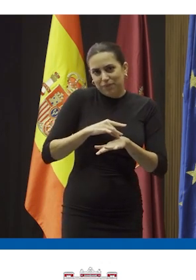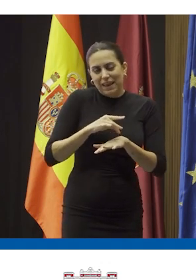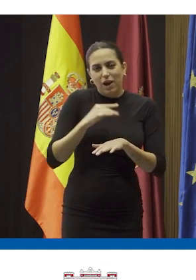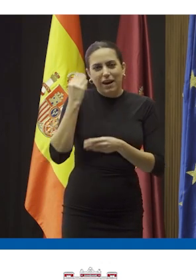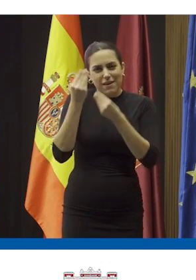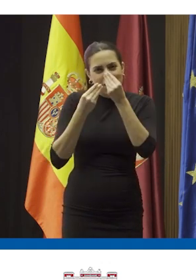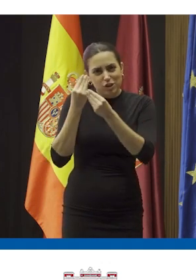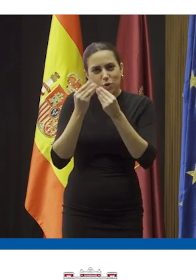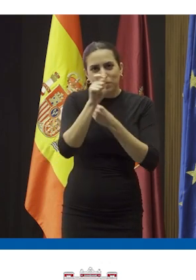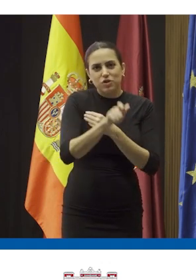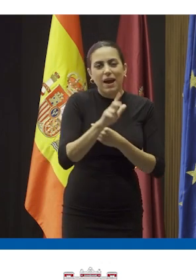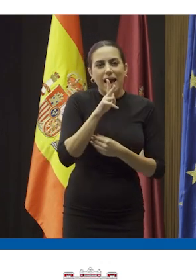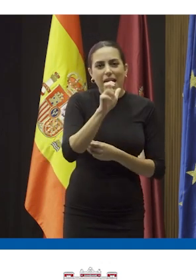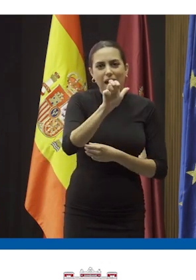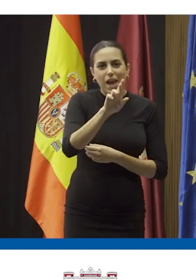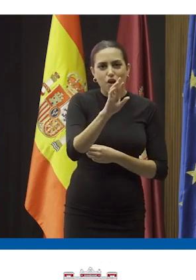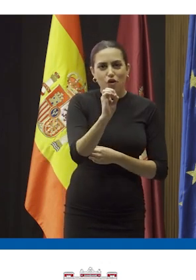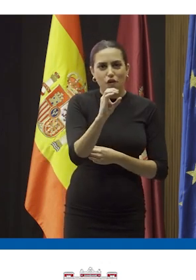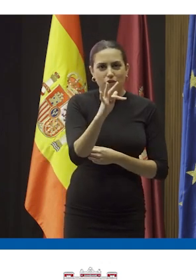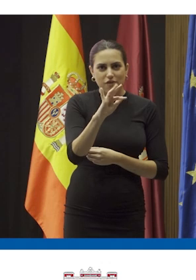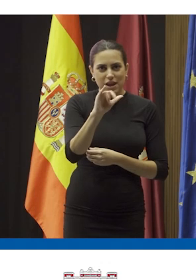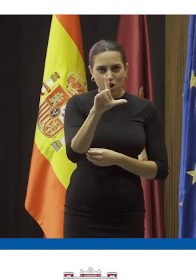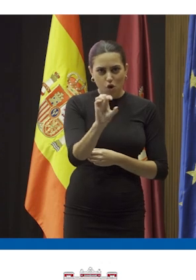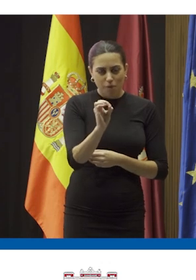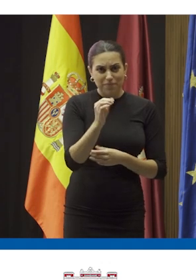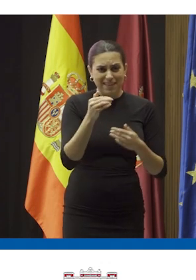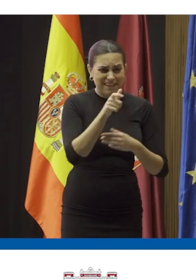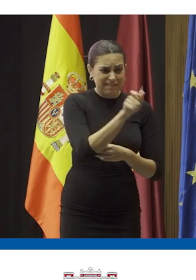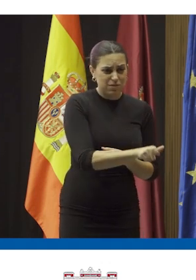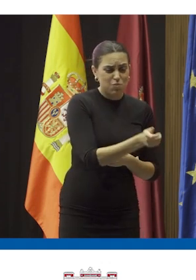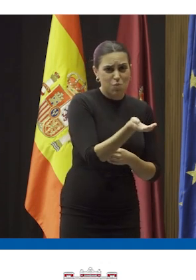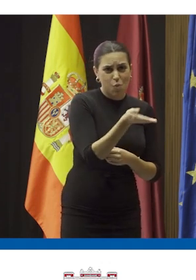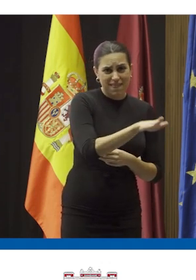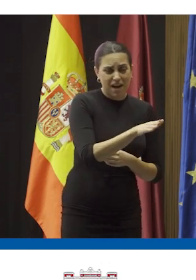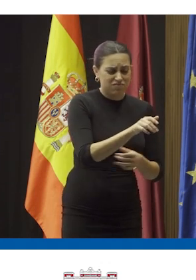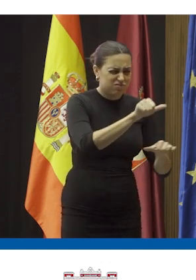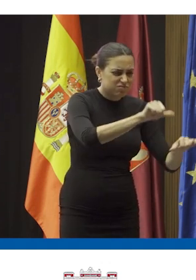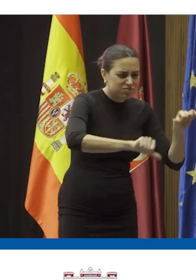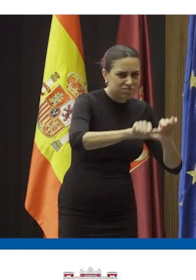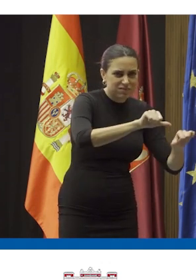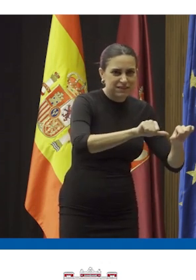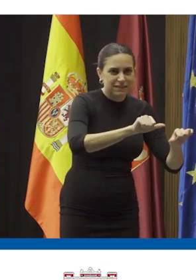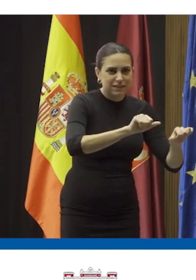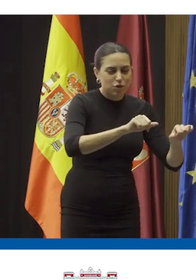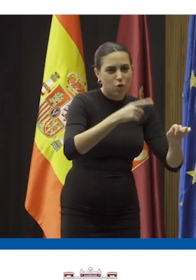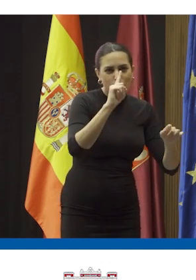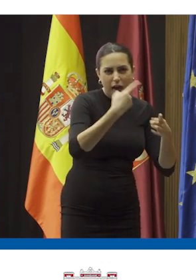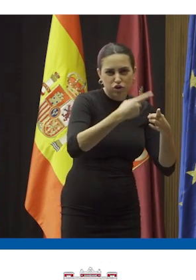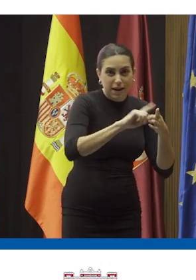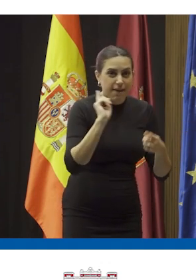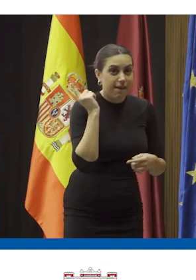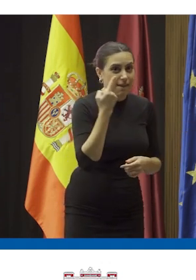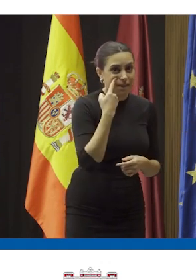Herófilo encontró en la disección del cadáver una estructura desconocida que estaba en la base, en el suelo de la